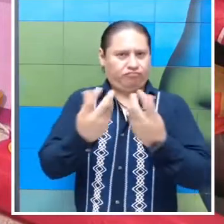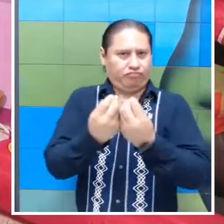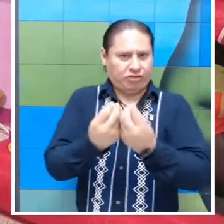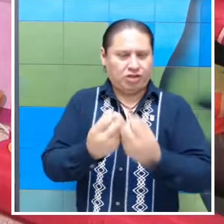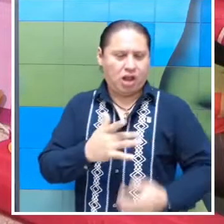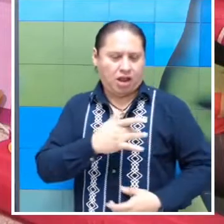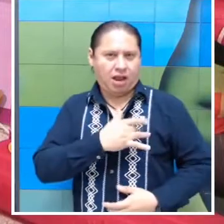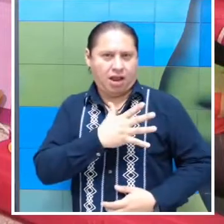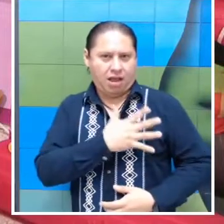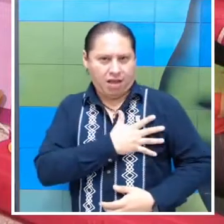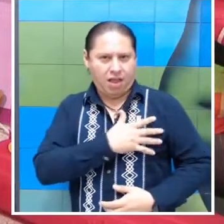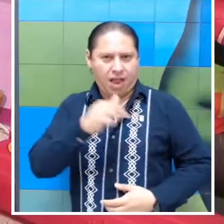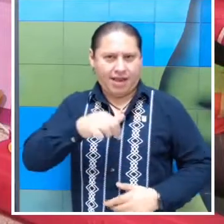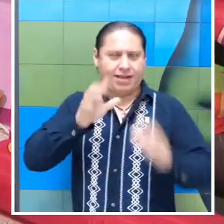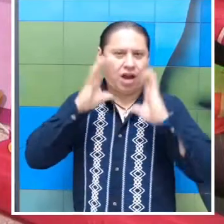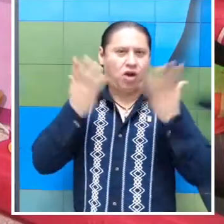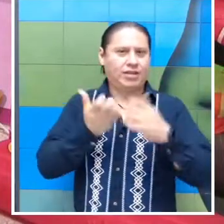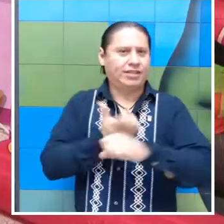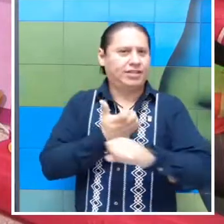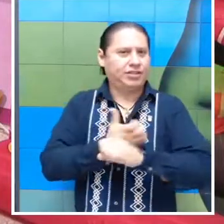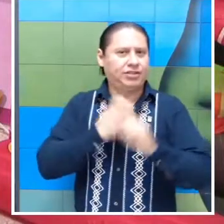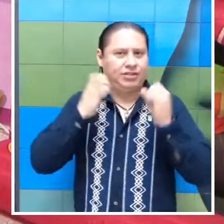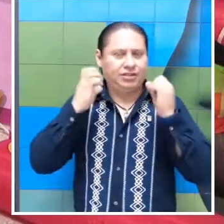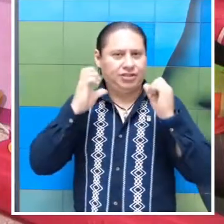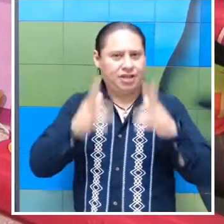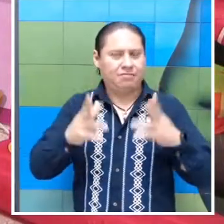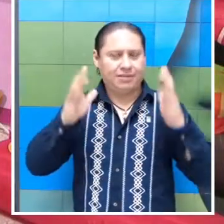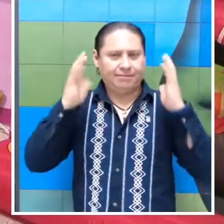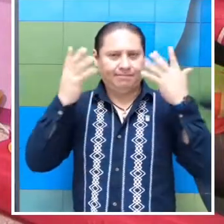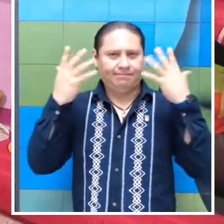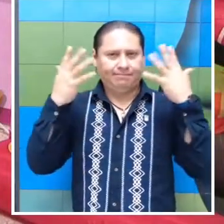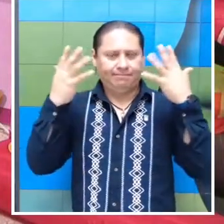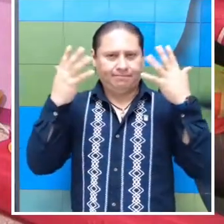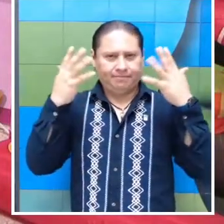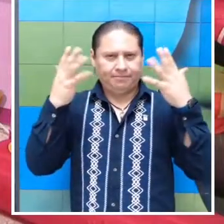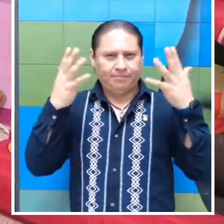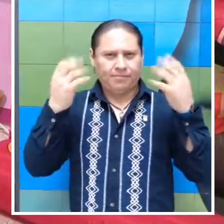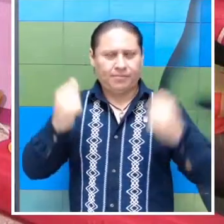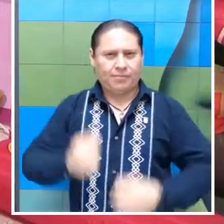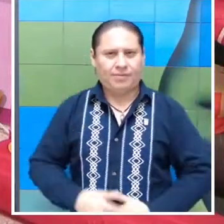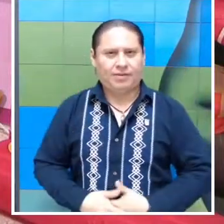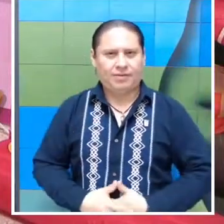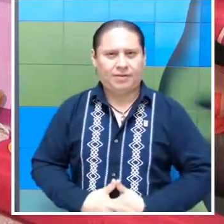Corazón del Honorable Congreso del Estado de Chiapas.